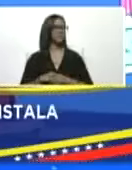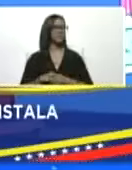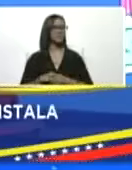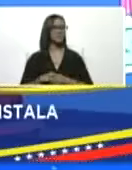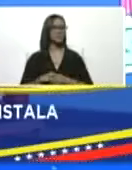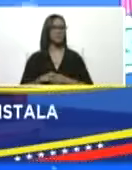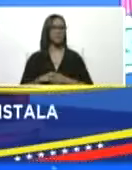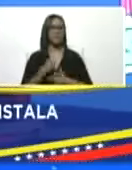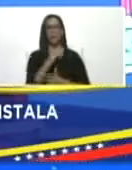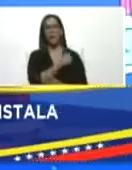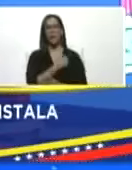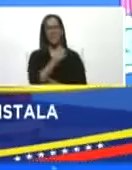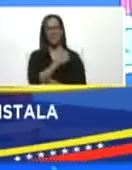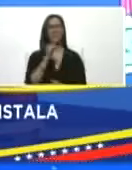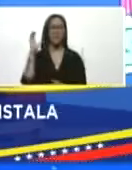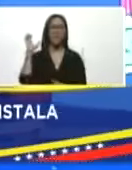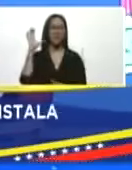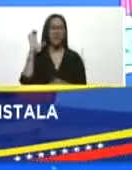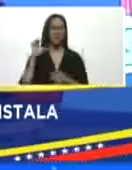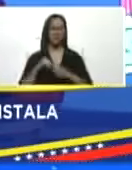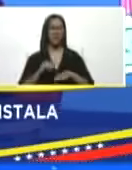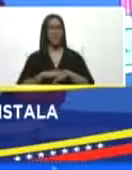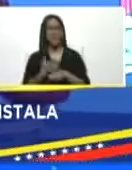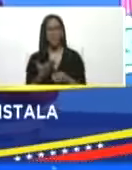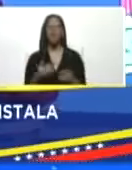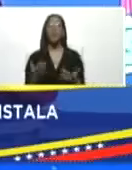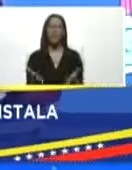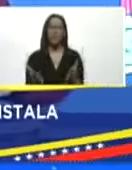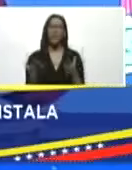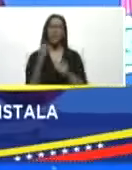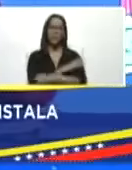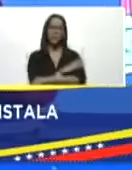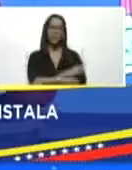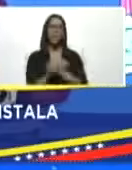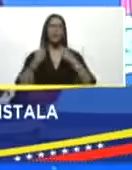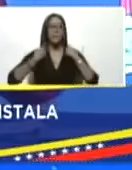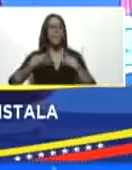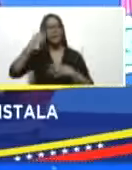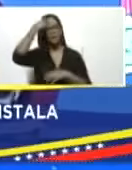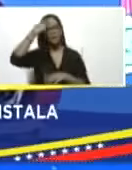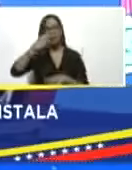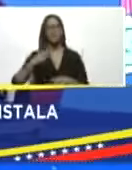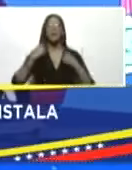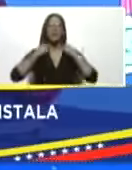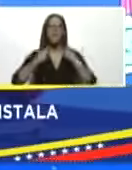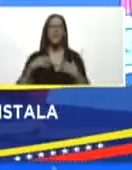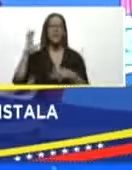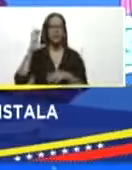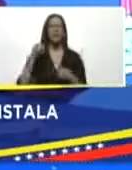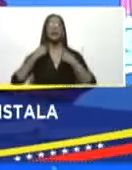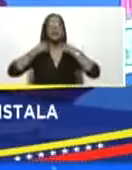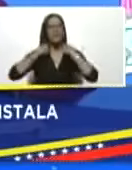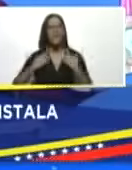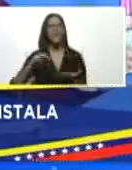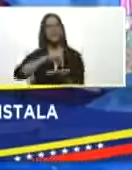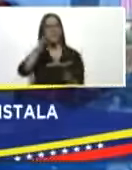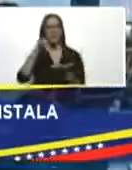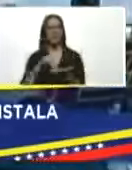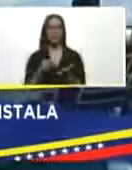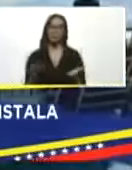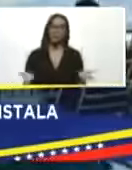muy lamentables para el país. Porque cuando gana la oposición, pierde el pueblo, pierde el país, pierde la nación como